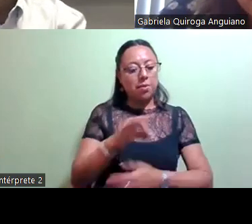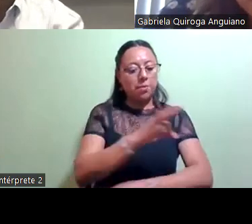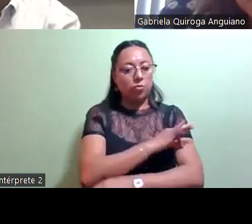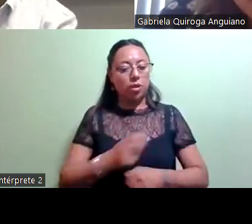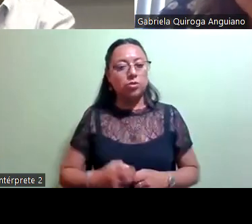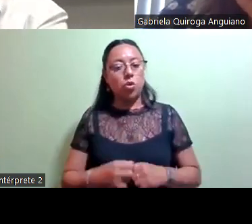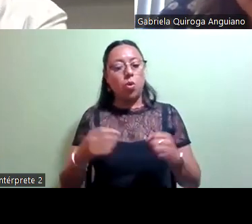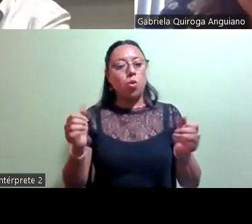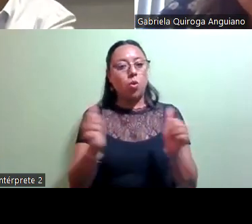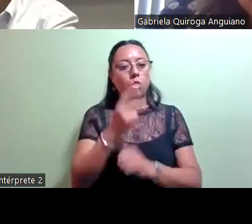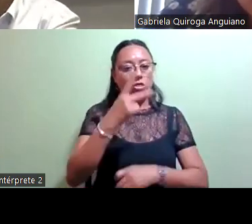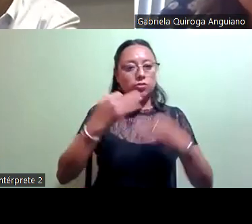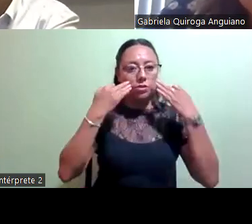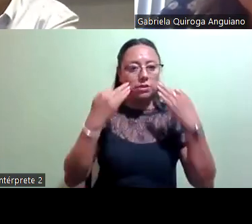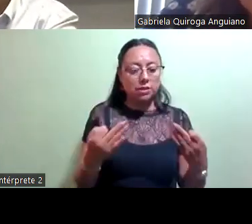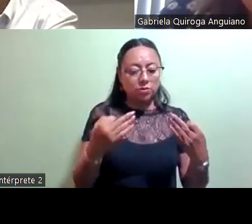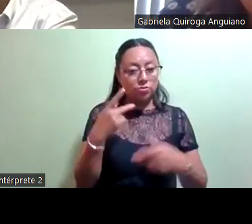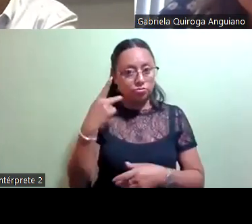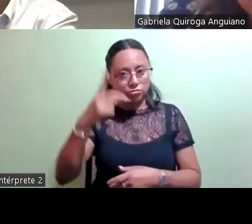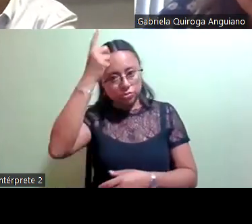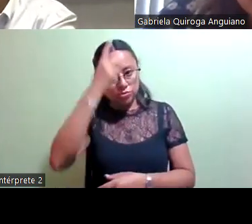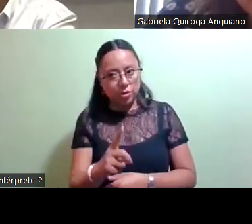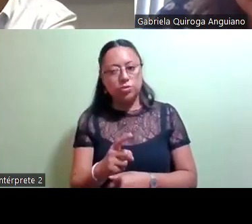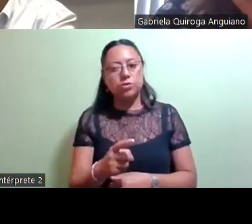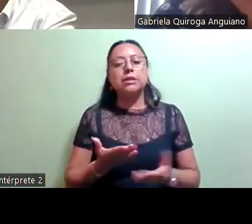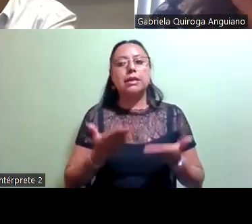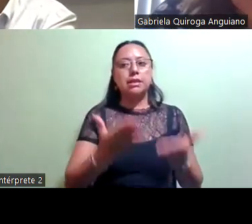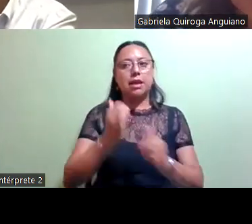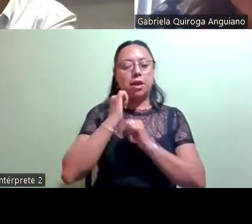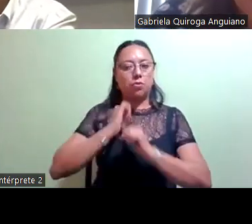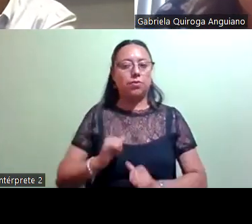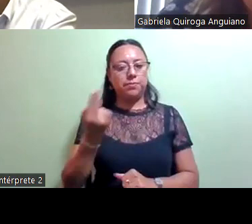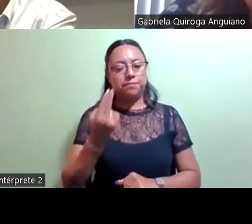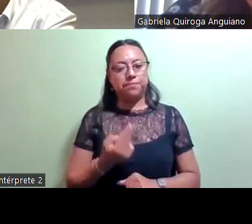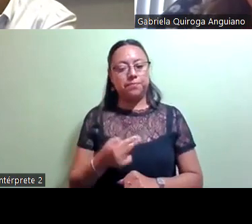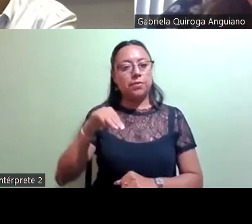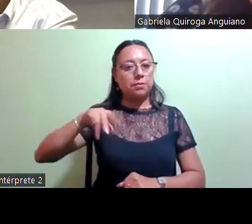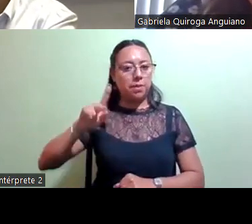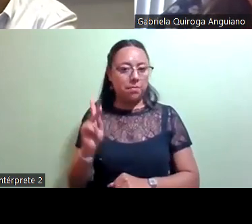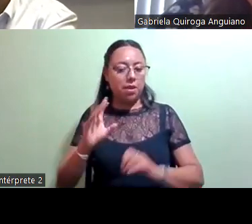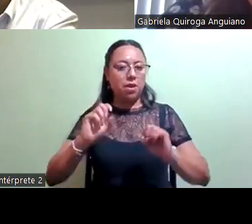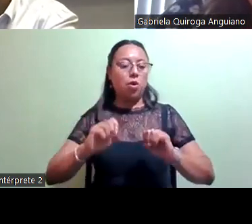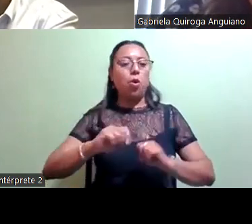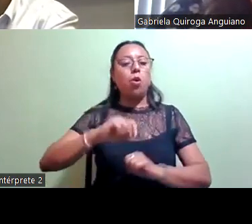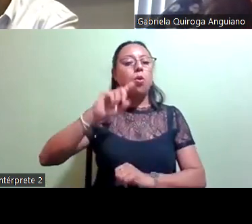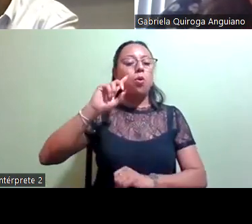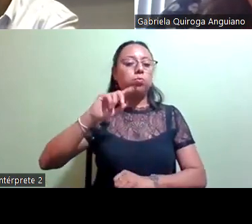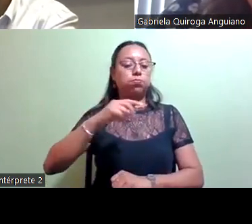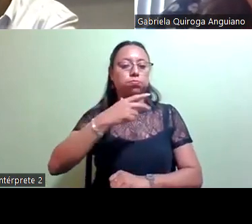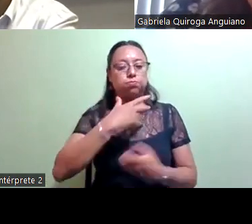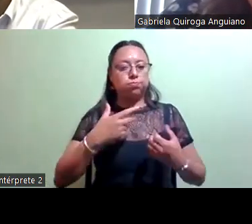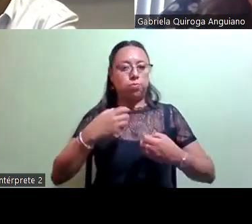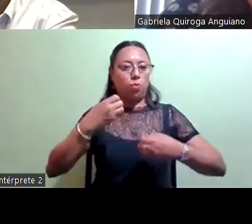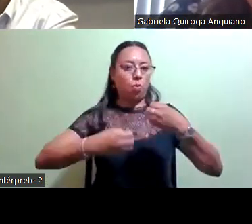de propiedad expedida por autoridad competente, Ministerio Público o juez público. Por lo